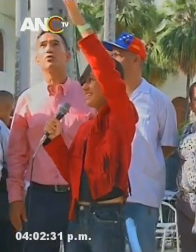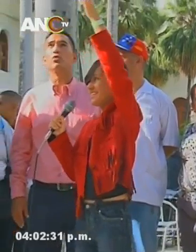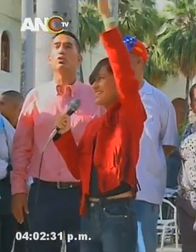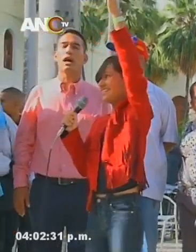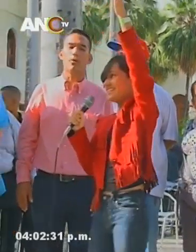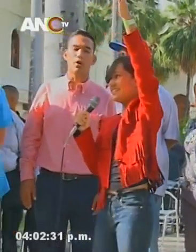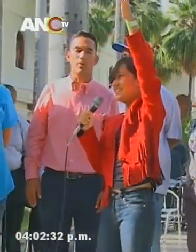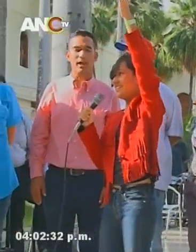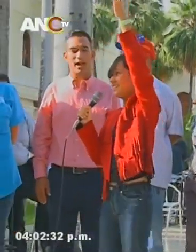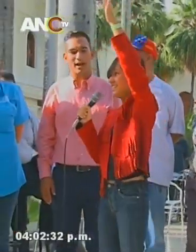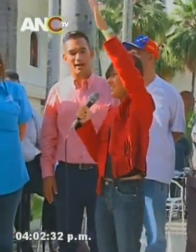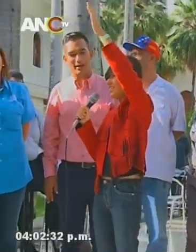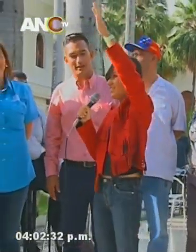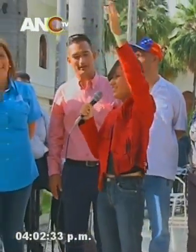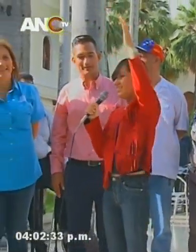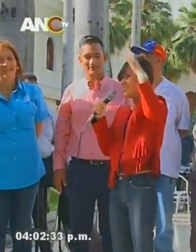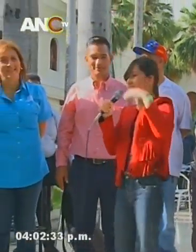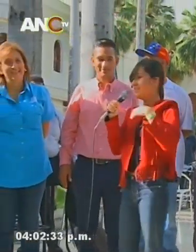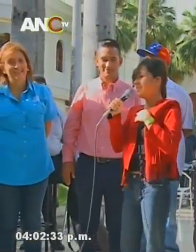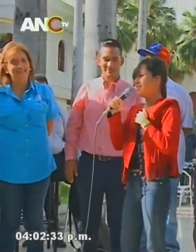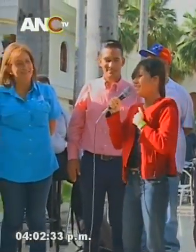más nunca volverá.